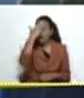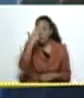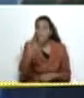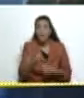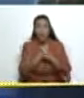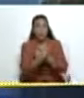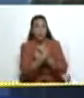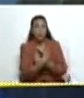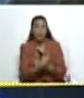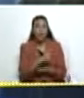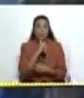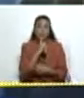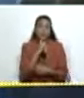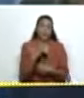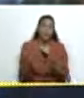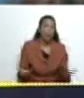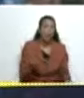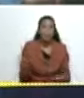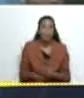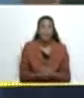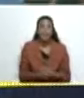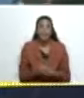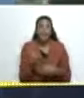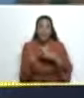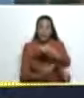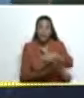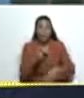garantía de paz para este país, es la revolución bolivariana. Es la revolución